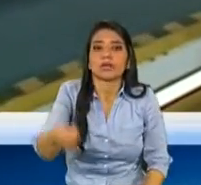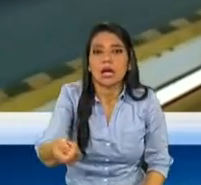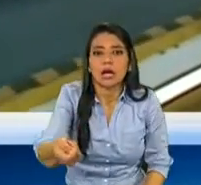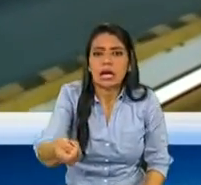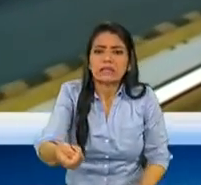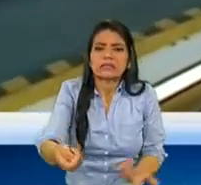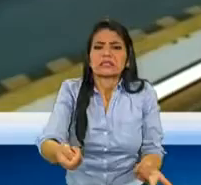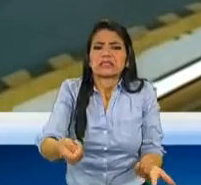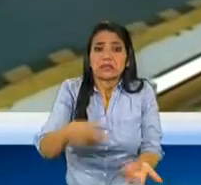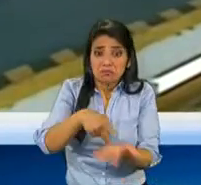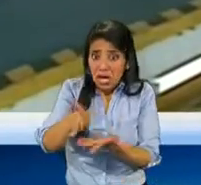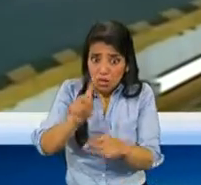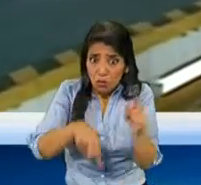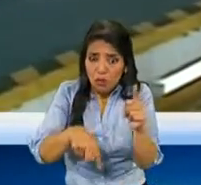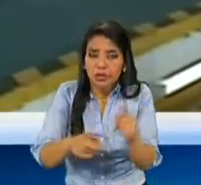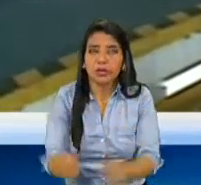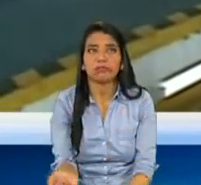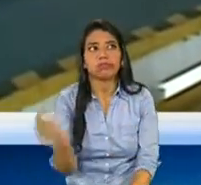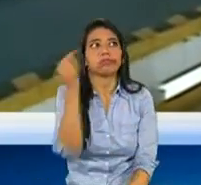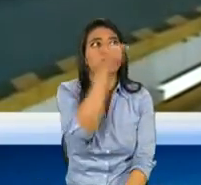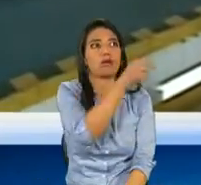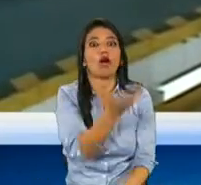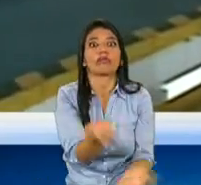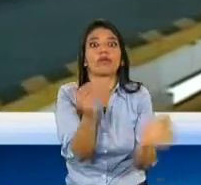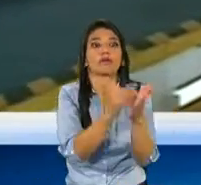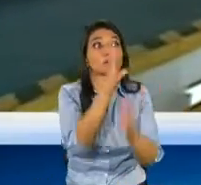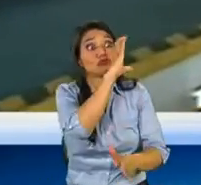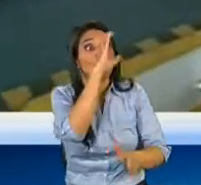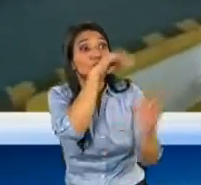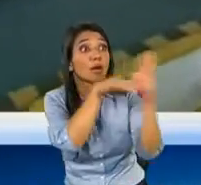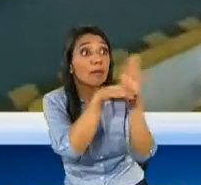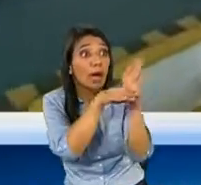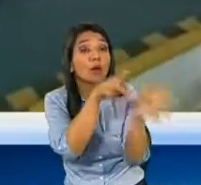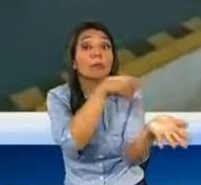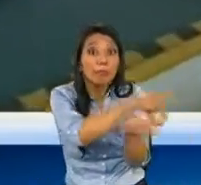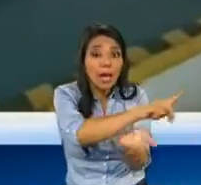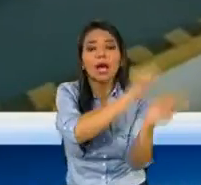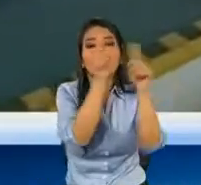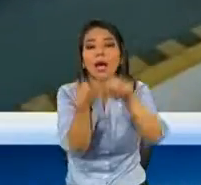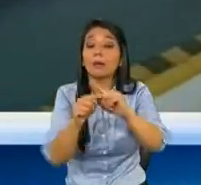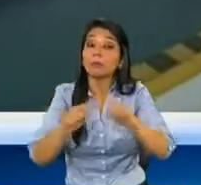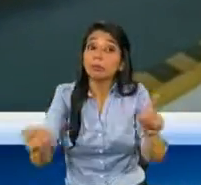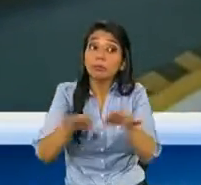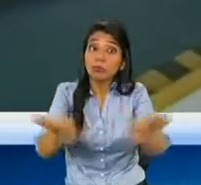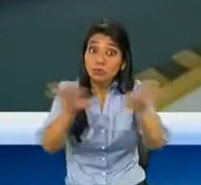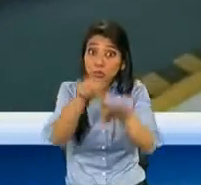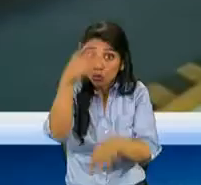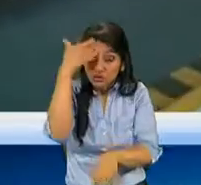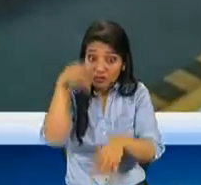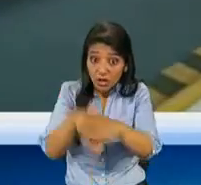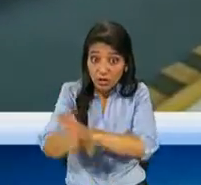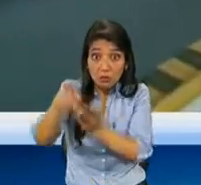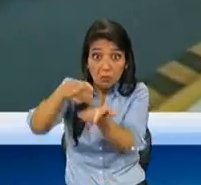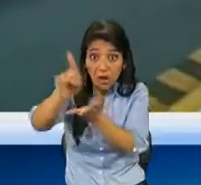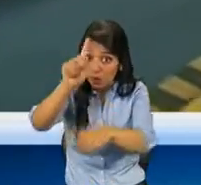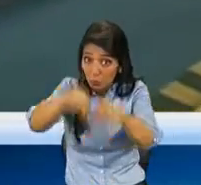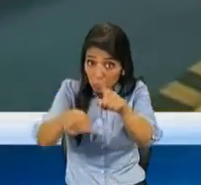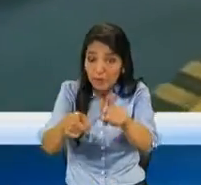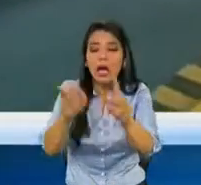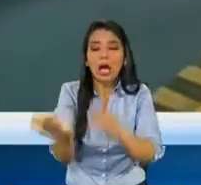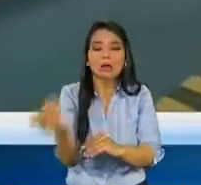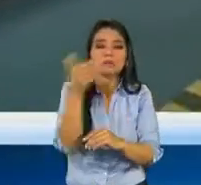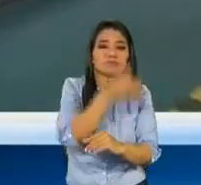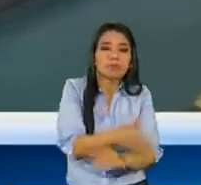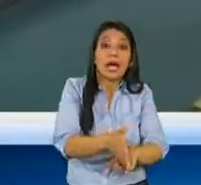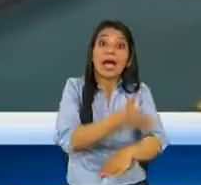entera que tiene que pagar y tiene que volver a salir a una entidad financiera entonces es preferible que previo acercarse a un centro de matriculación puedan hacer una